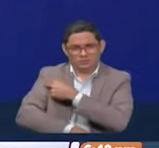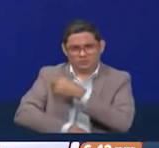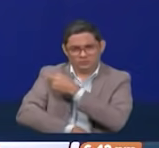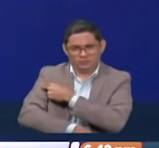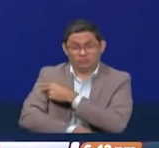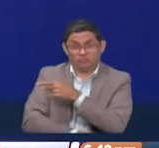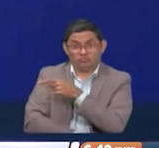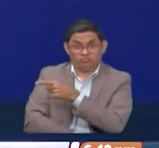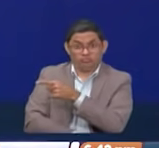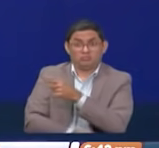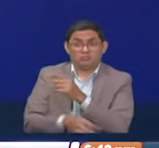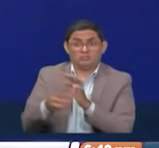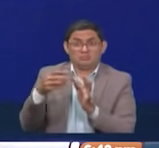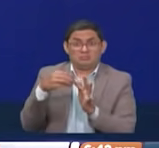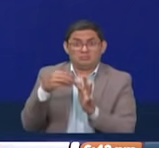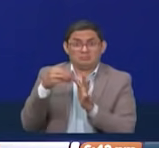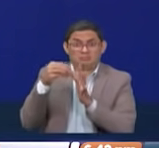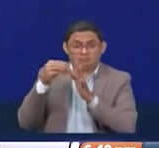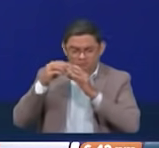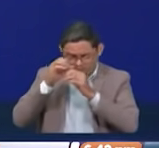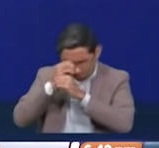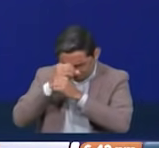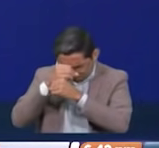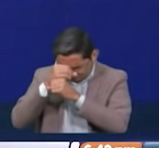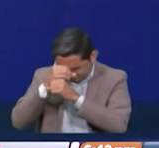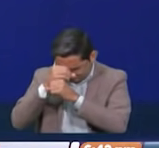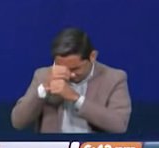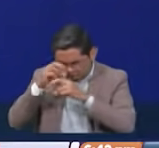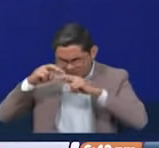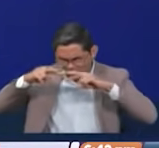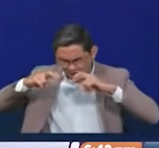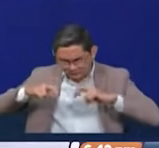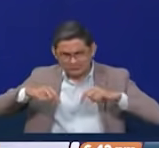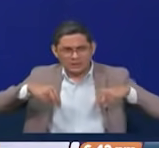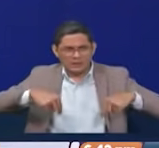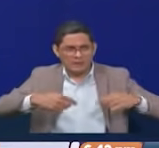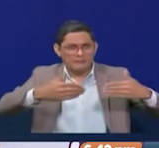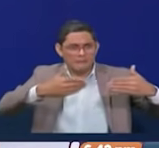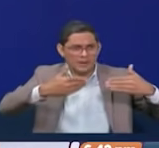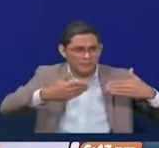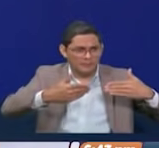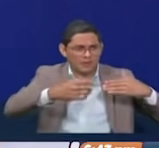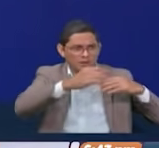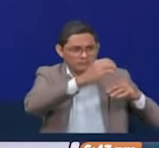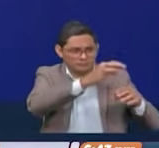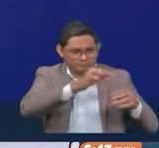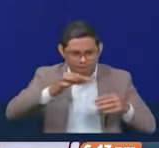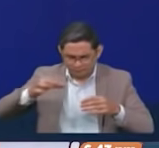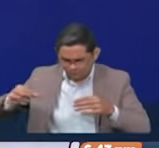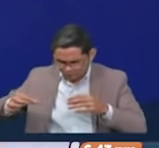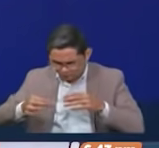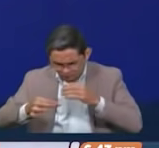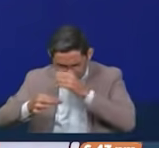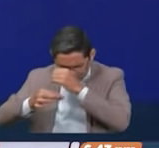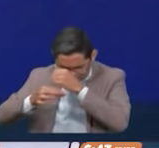nosotros sino también que se ha constituido en un laboratorio de referencia regional